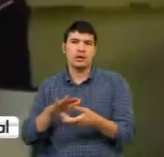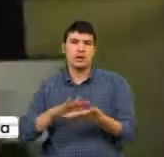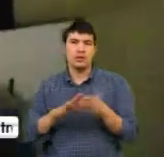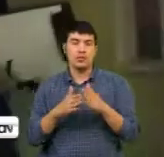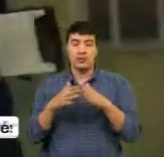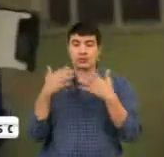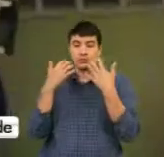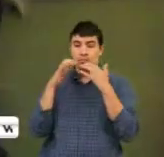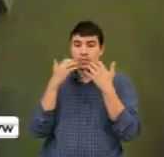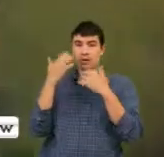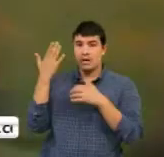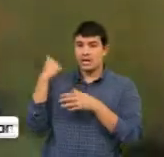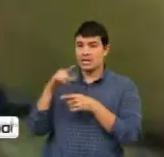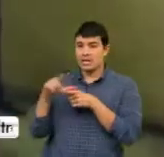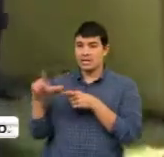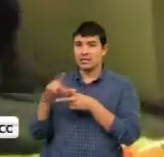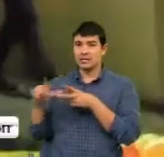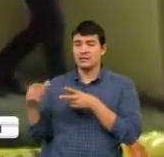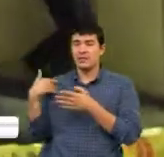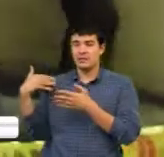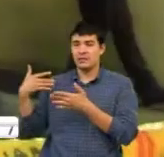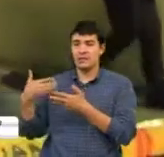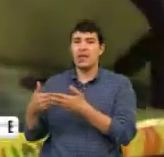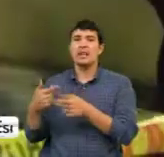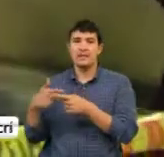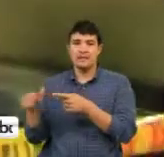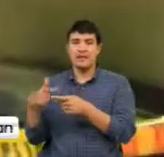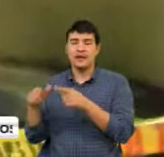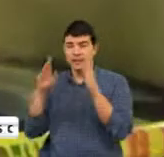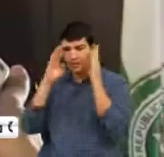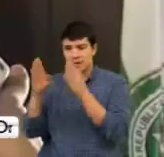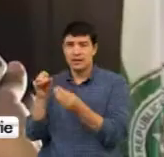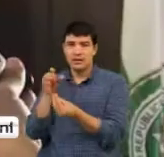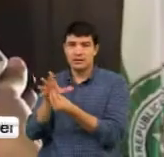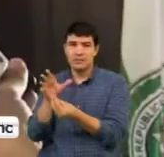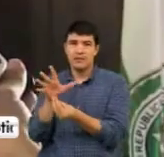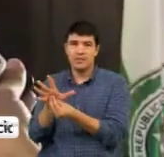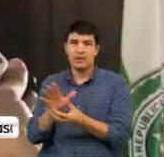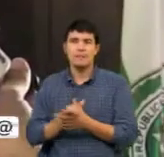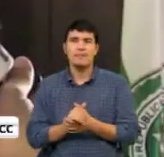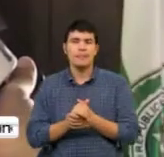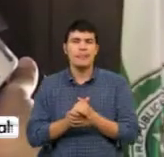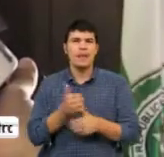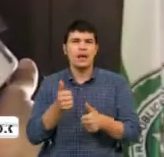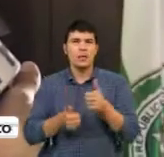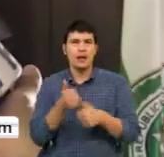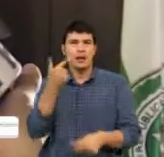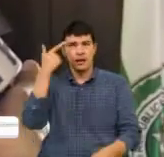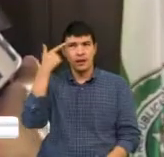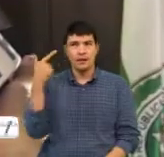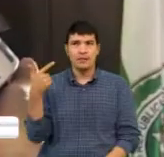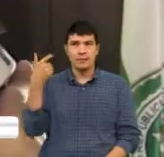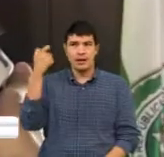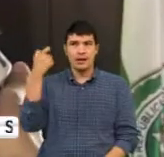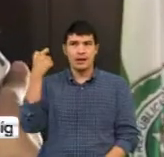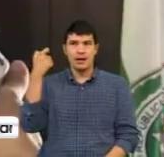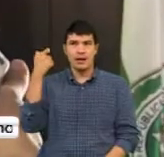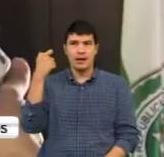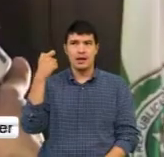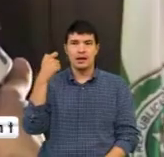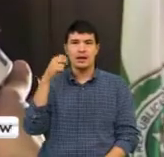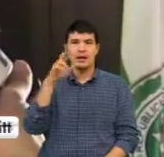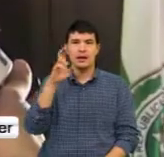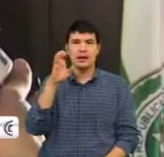las últimas semanas ha sido testigo de varios hechos violentos. El tipo de arma fue un arma de fuego, tipo